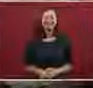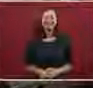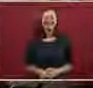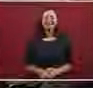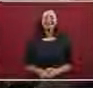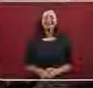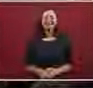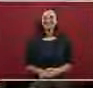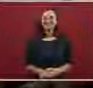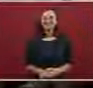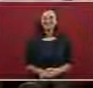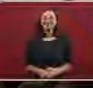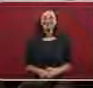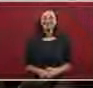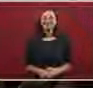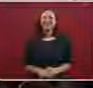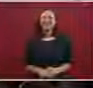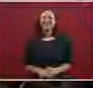¿De qué?